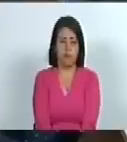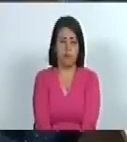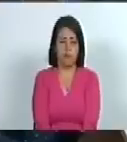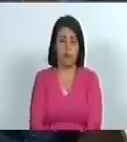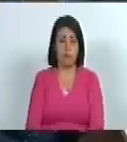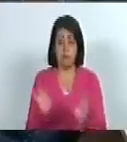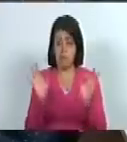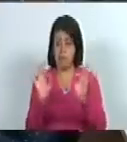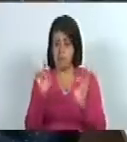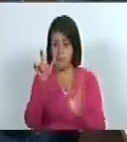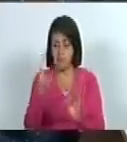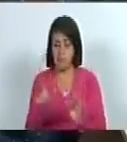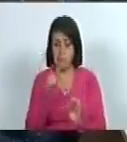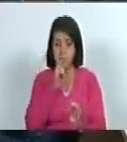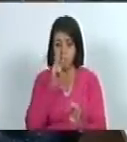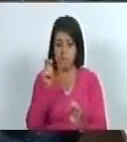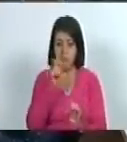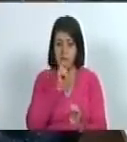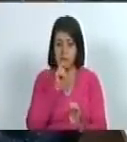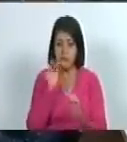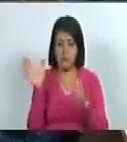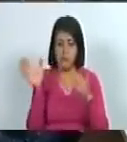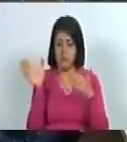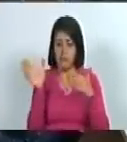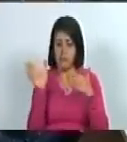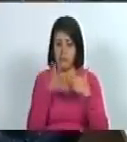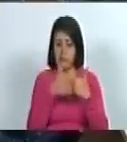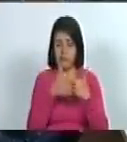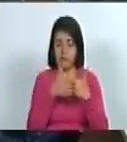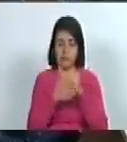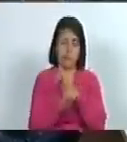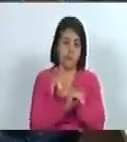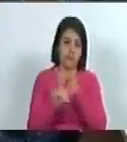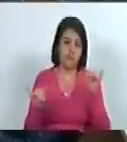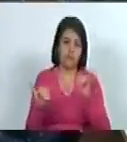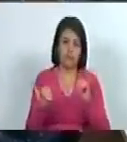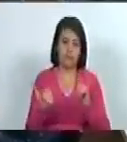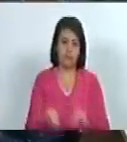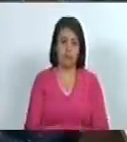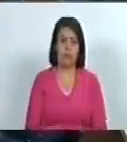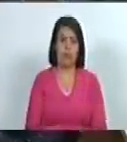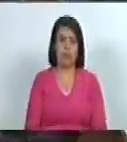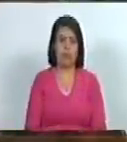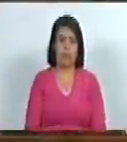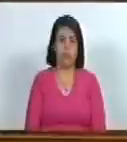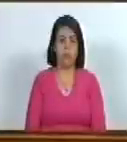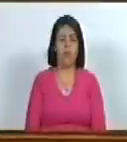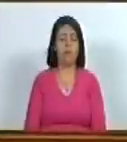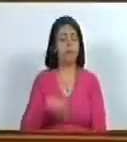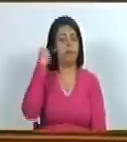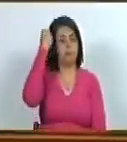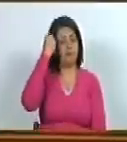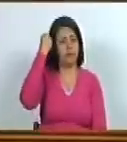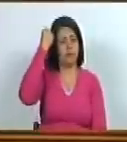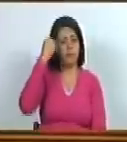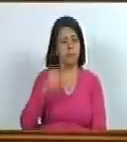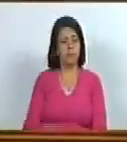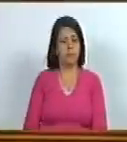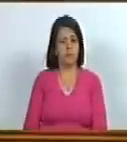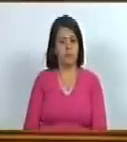nadie más ha anotado en la derecha palabra se va a cerrar se cierra en consideración